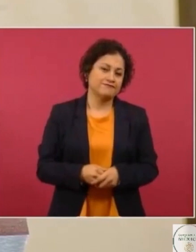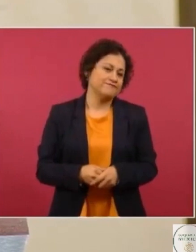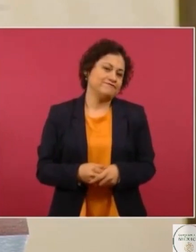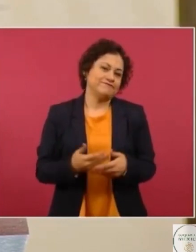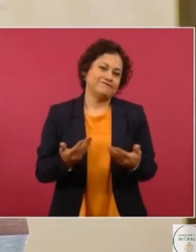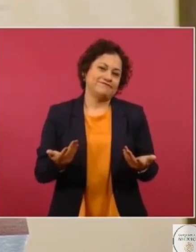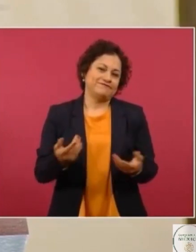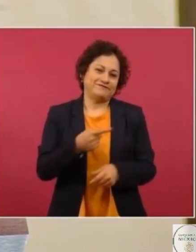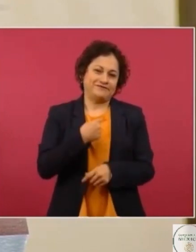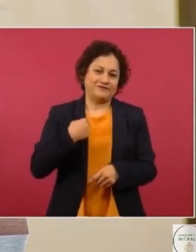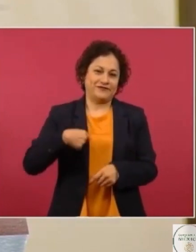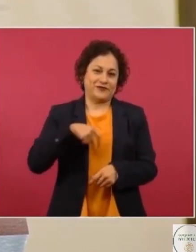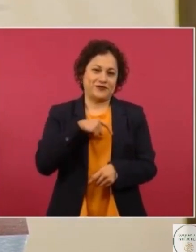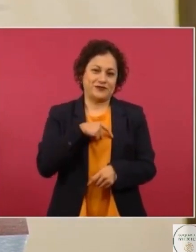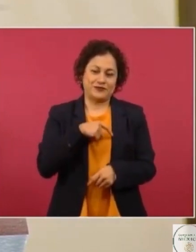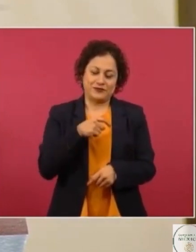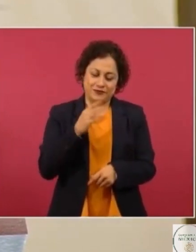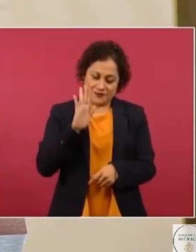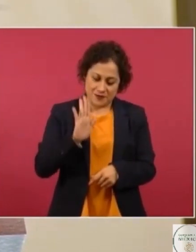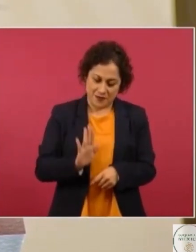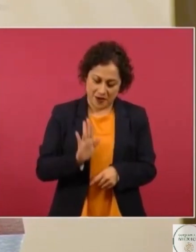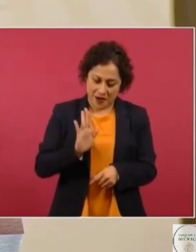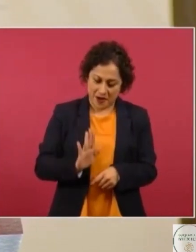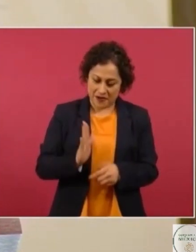del ITAM.